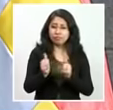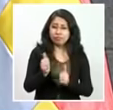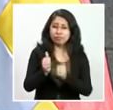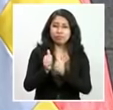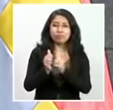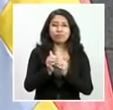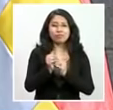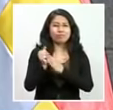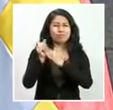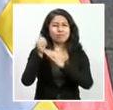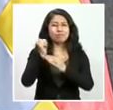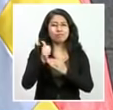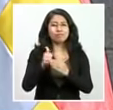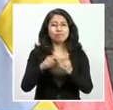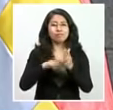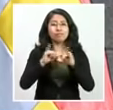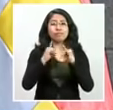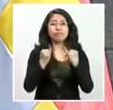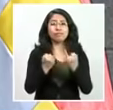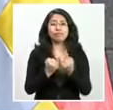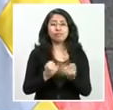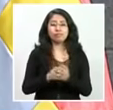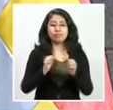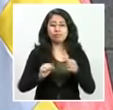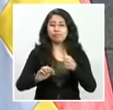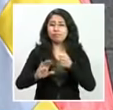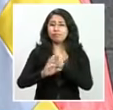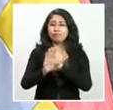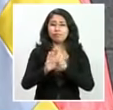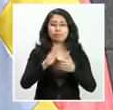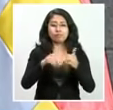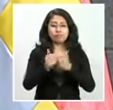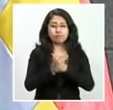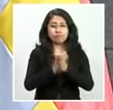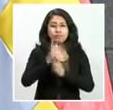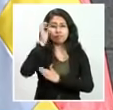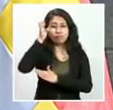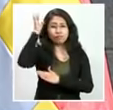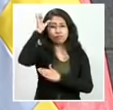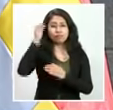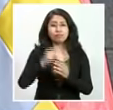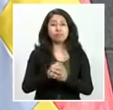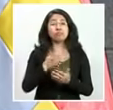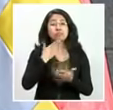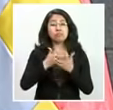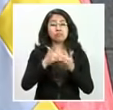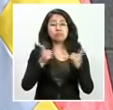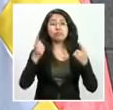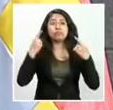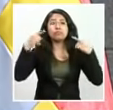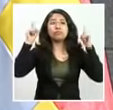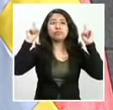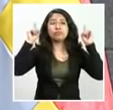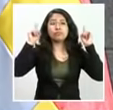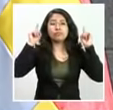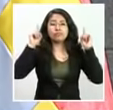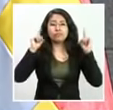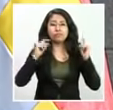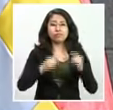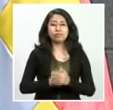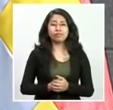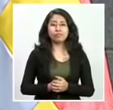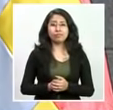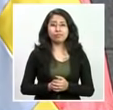de institucionalidad y de defensa acérrima de los intereses del Estado. Han habido grandes logros en el balance general, sabemos muy bien